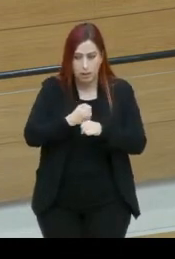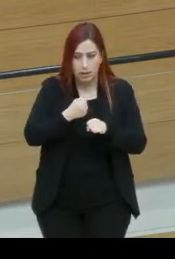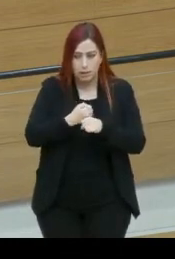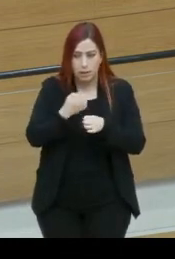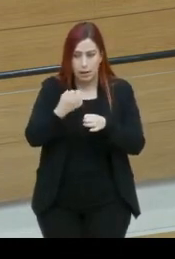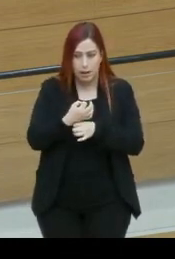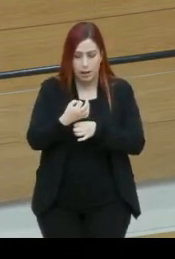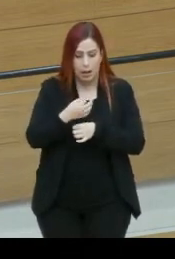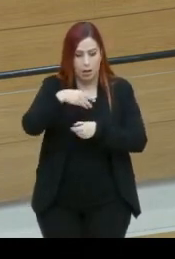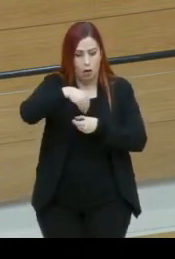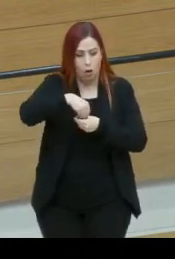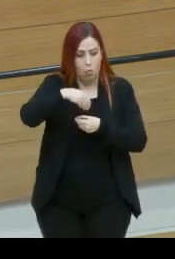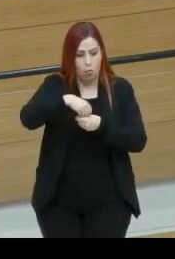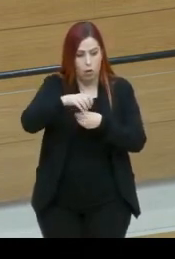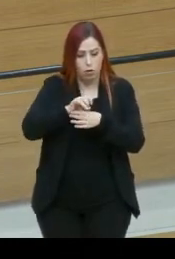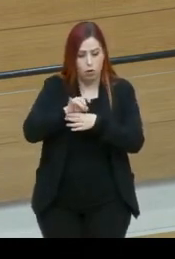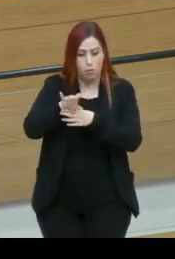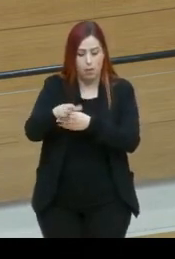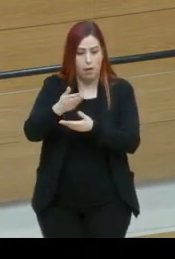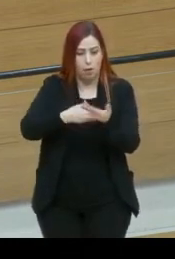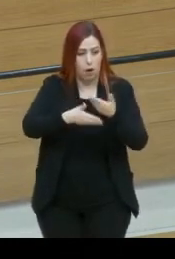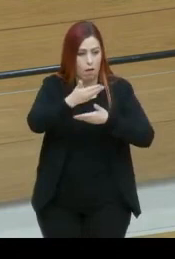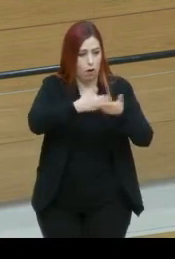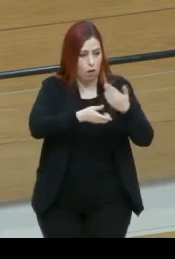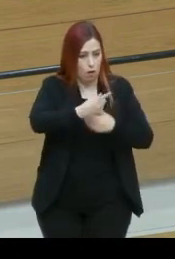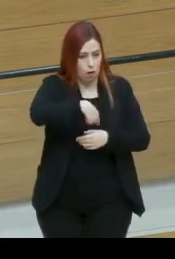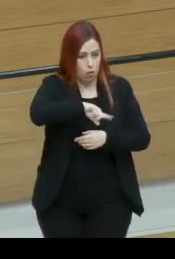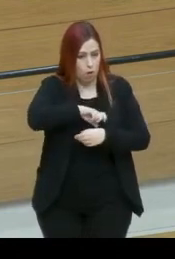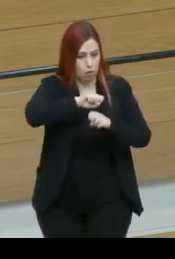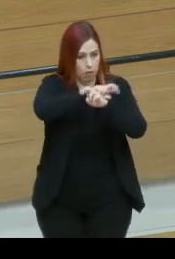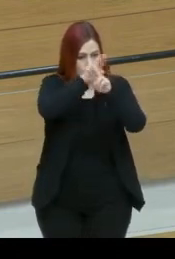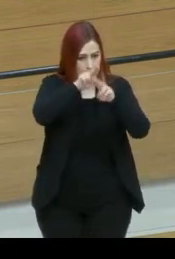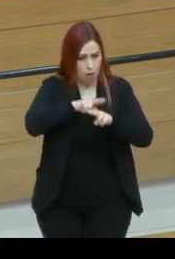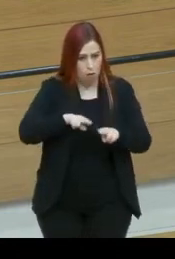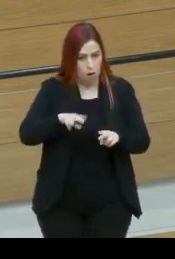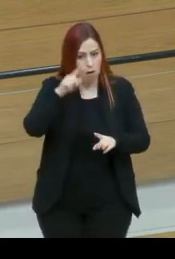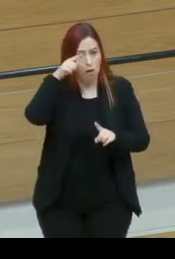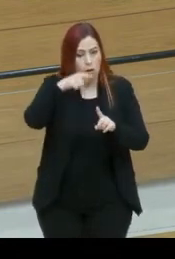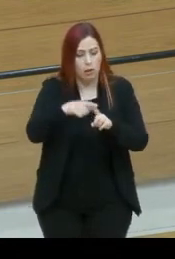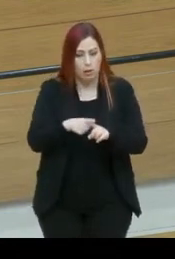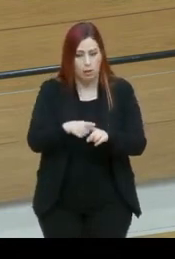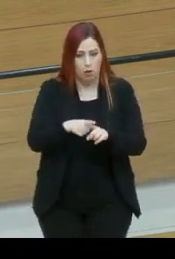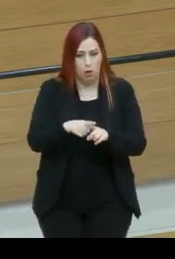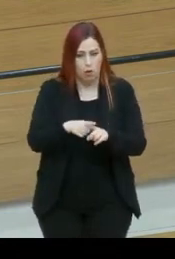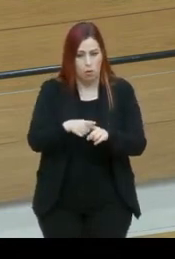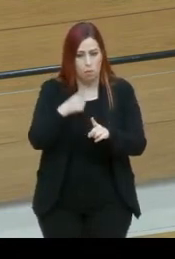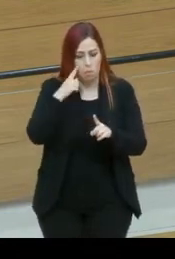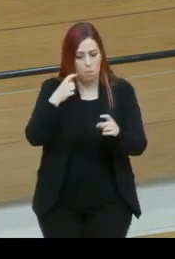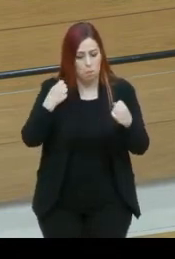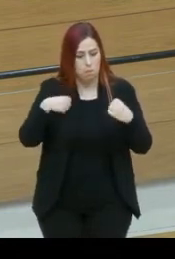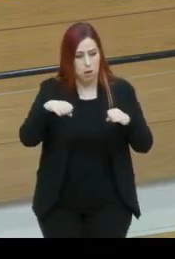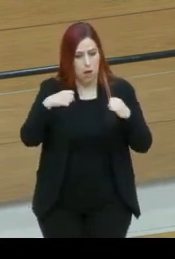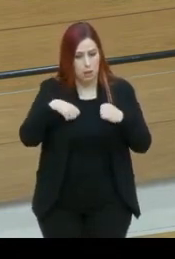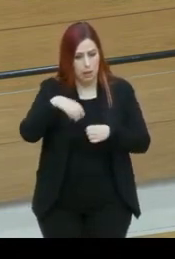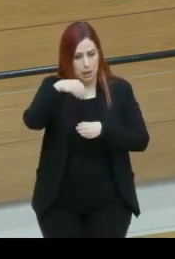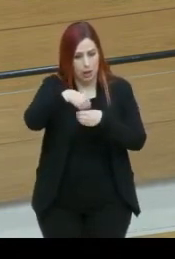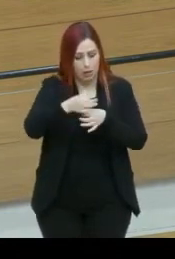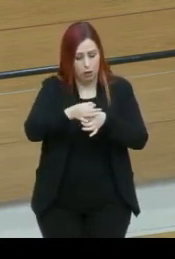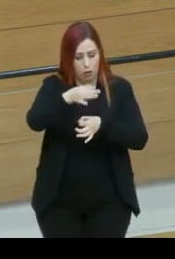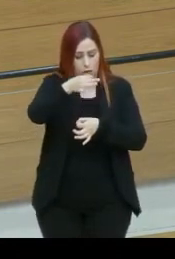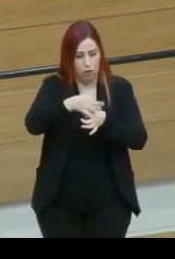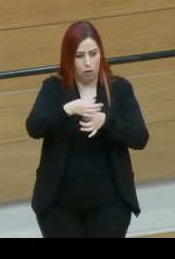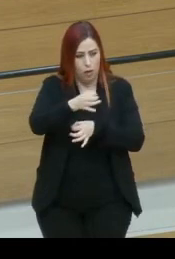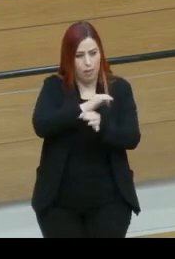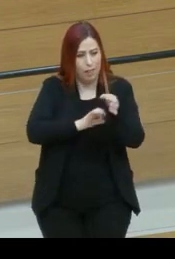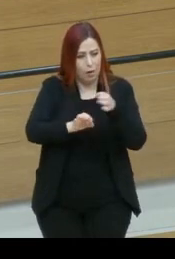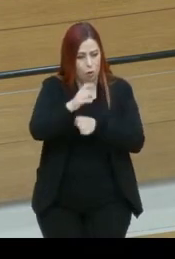mandamos los compuestos a colaboraciones que tenemos internacionales para su ensayo in vitro en células.